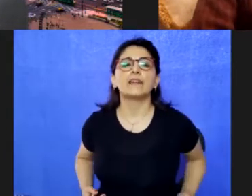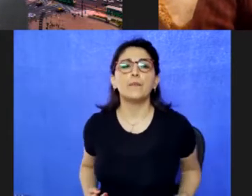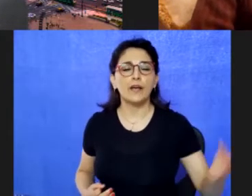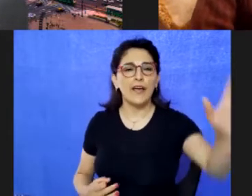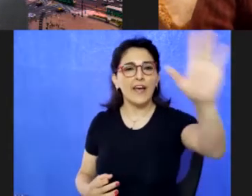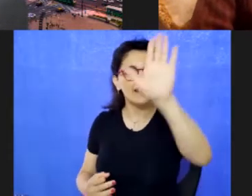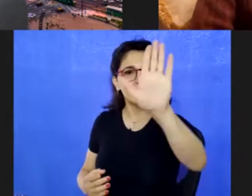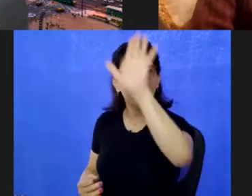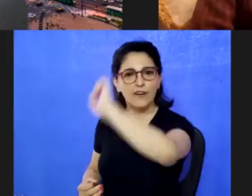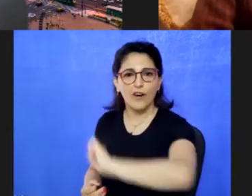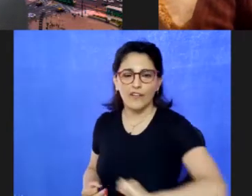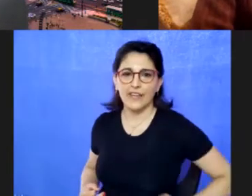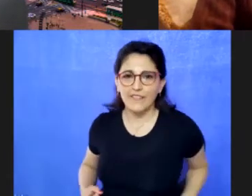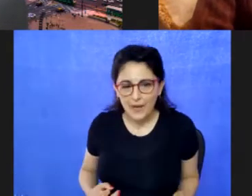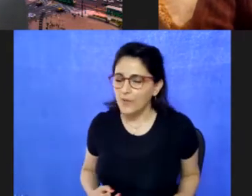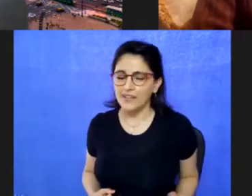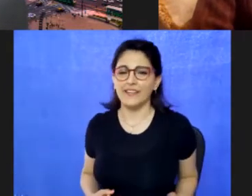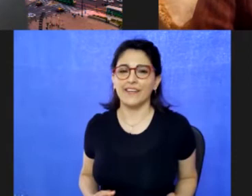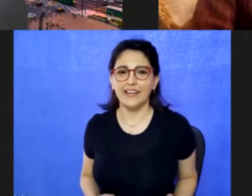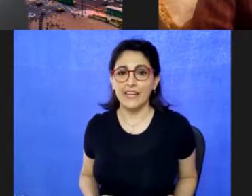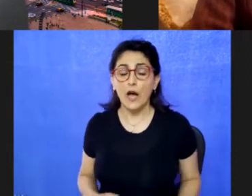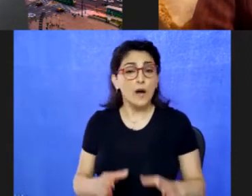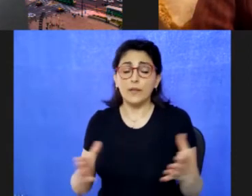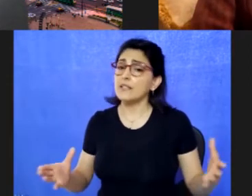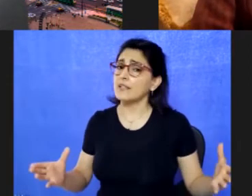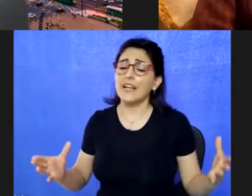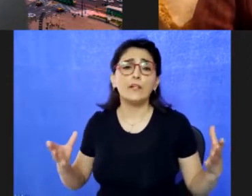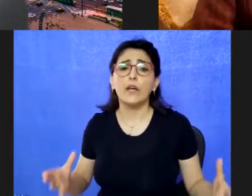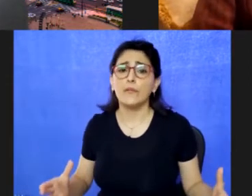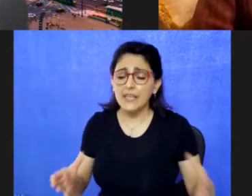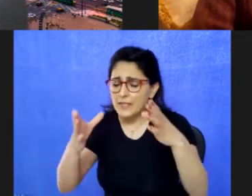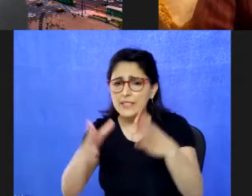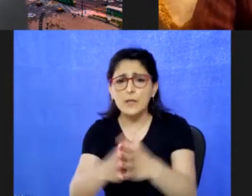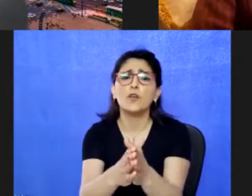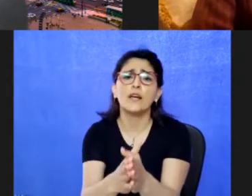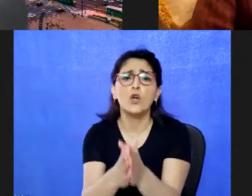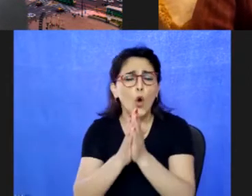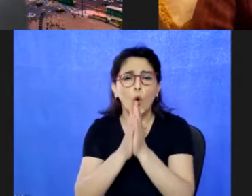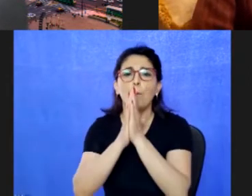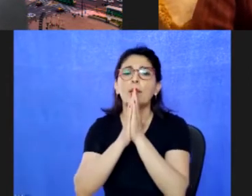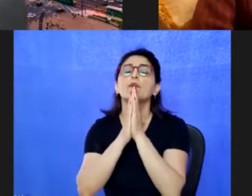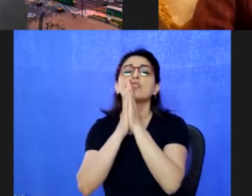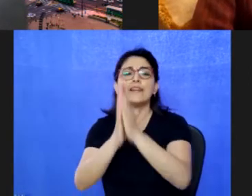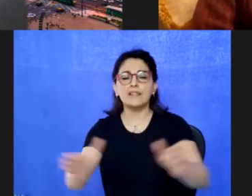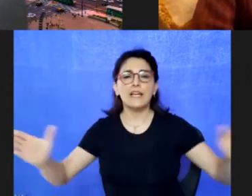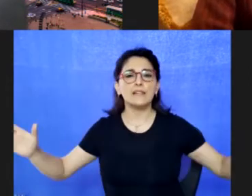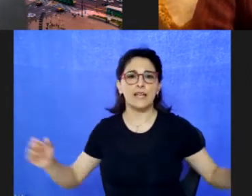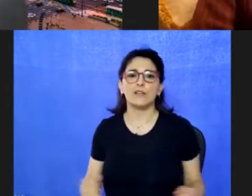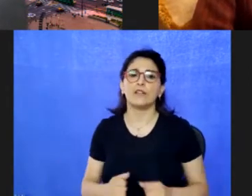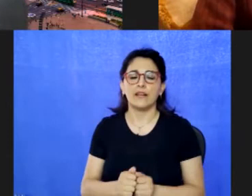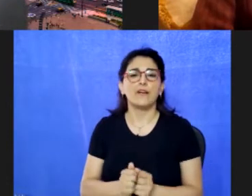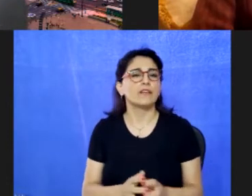la temporada 5 de La Vida Moderna de Analía. Porque sí, ya el año que viene, a principio de año, cumplimos